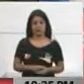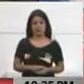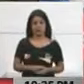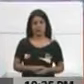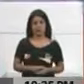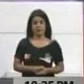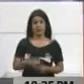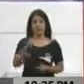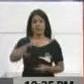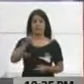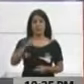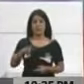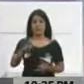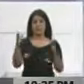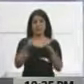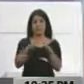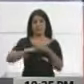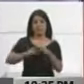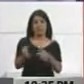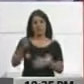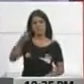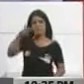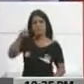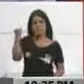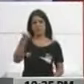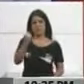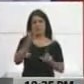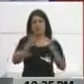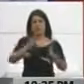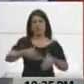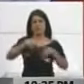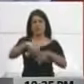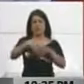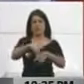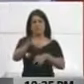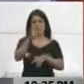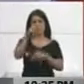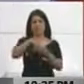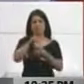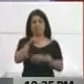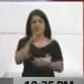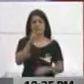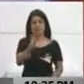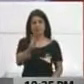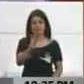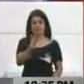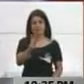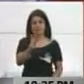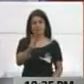Funcionario policial dio muerte a estudiantes de la UCB en la marcha.